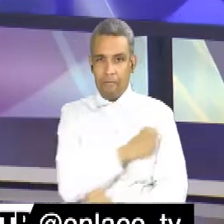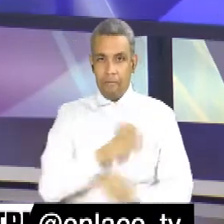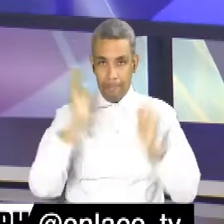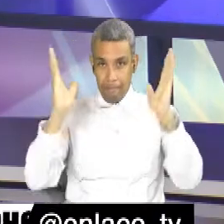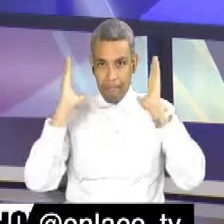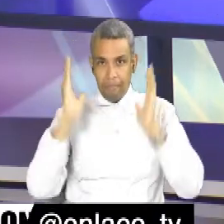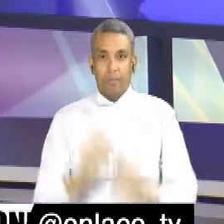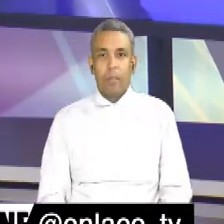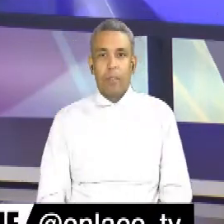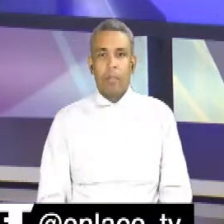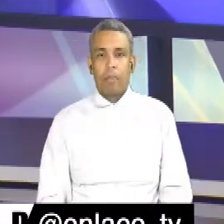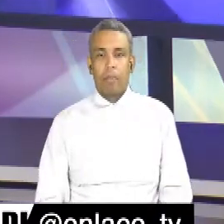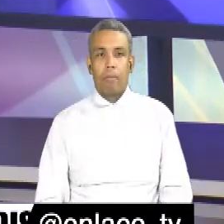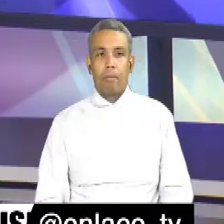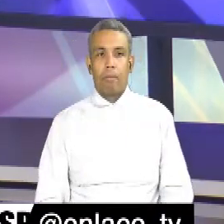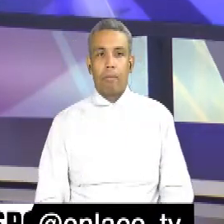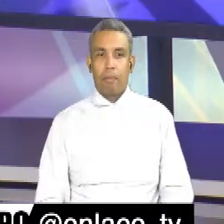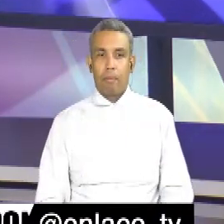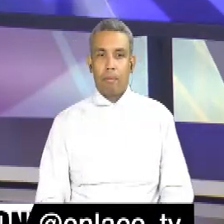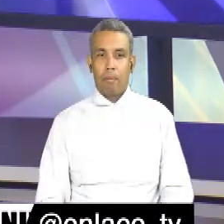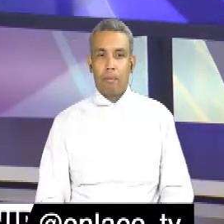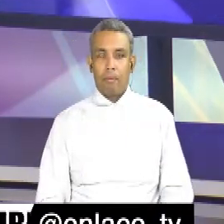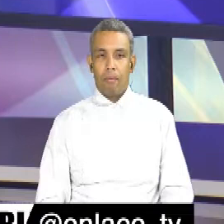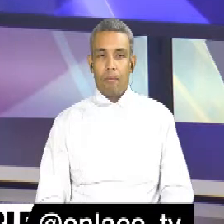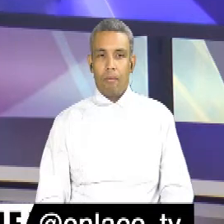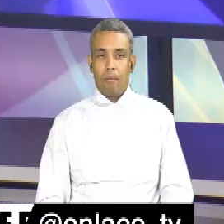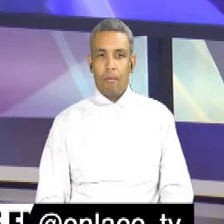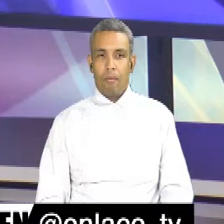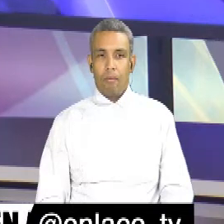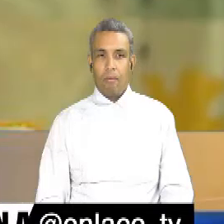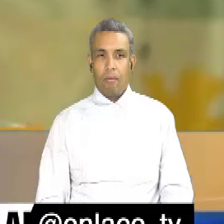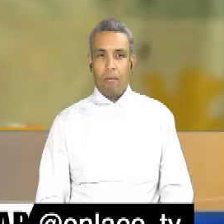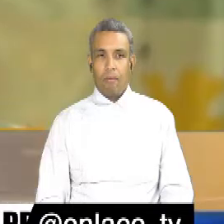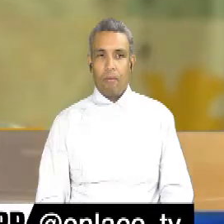Noticias serán tratados en la presente emisión. Bienvenidos.